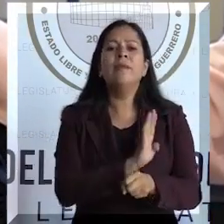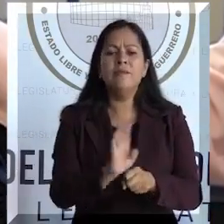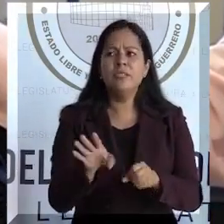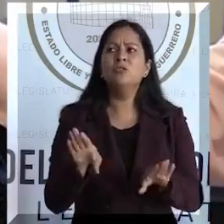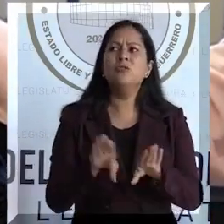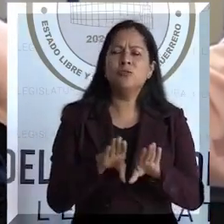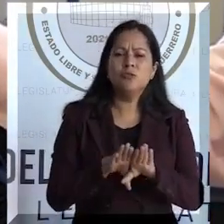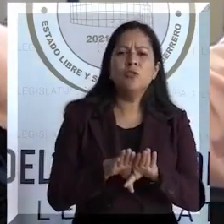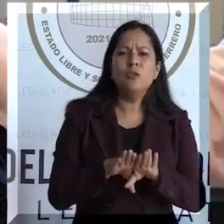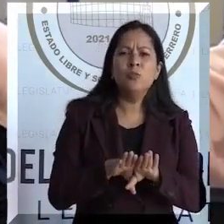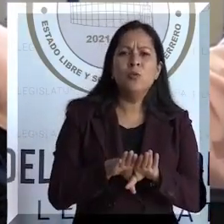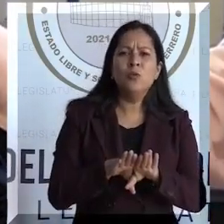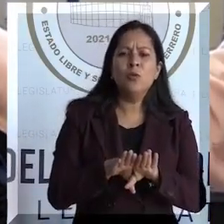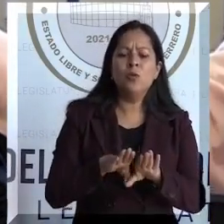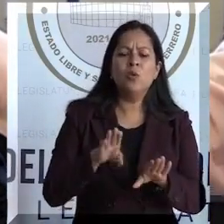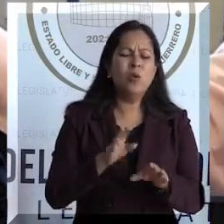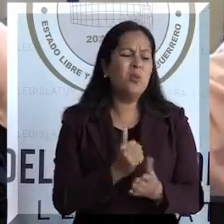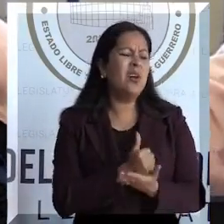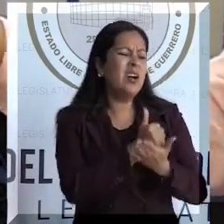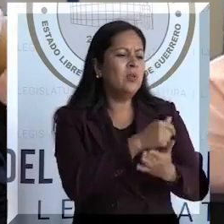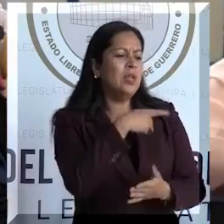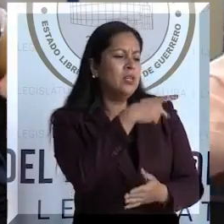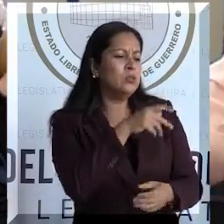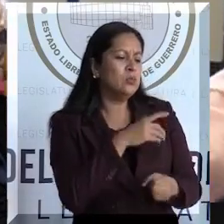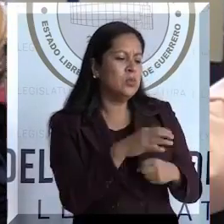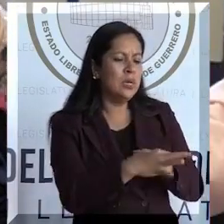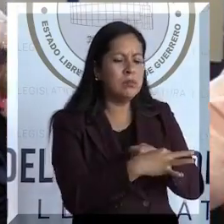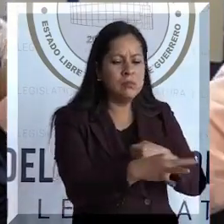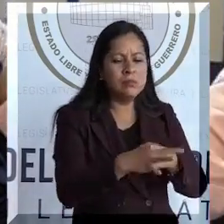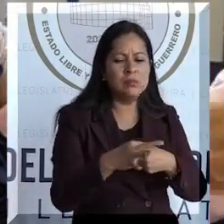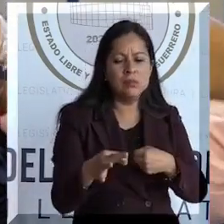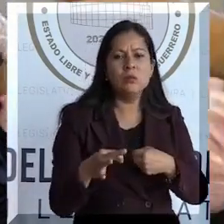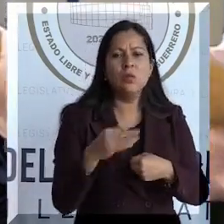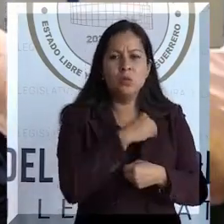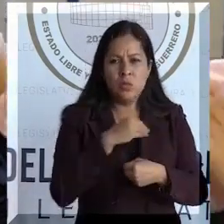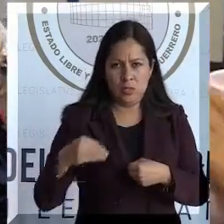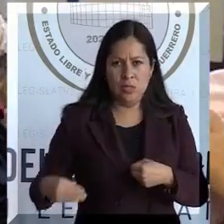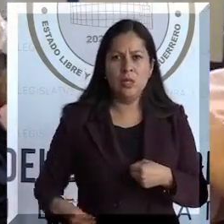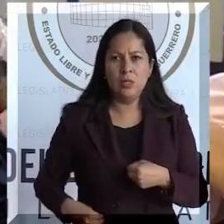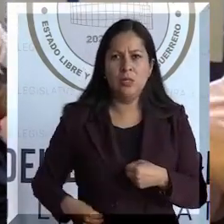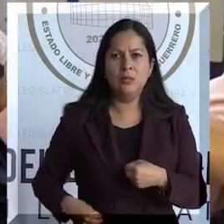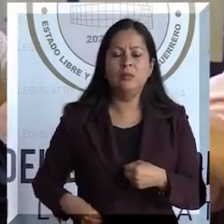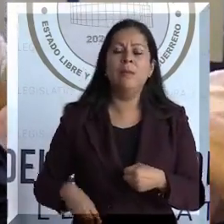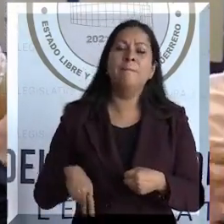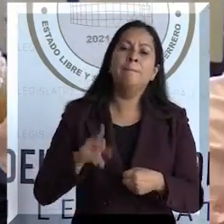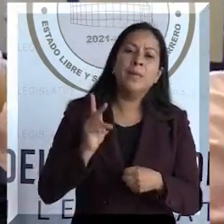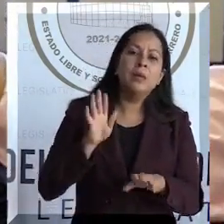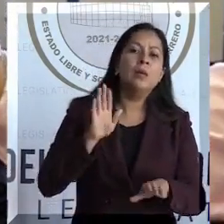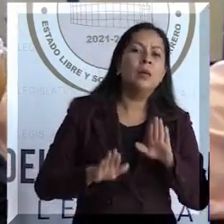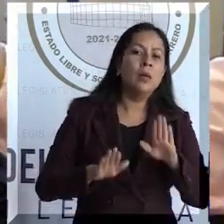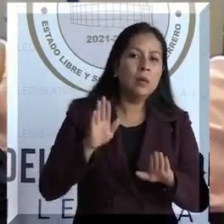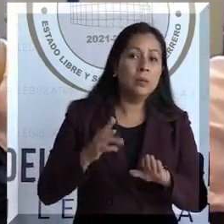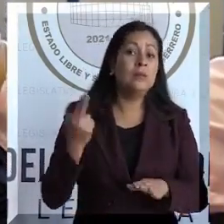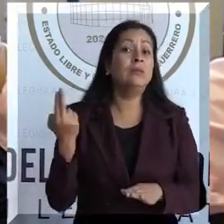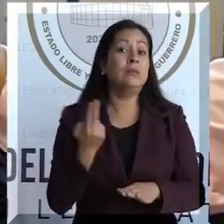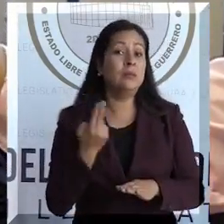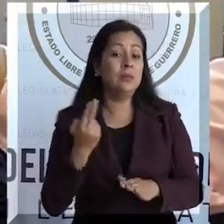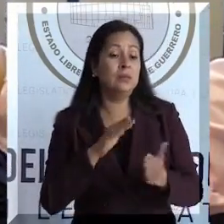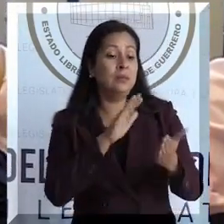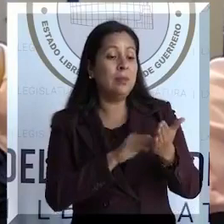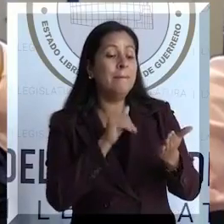beneficios hacia sus comunidades. Pero también ellos, muchas veces ellos se ven en la necesidad de